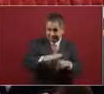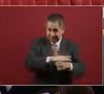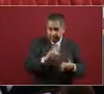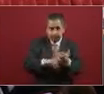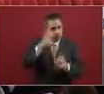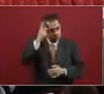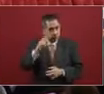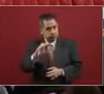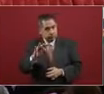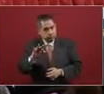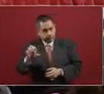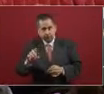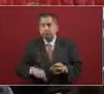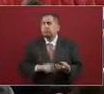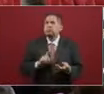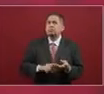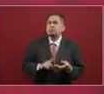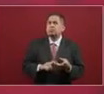la rehabilitación